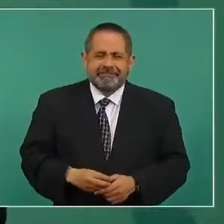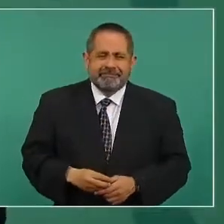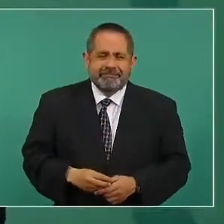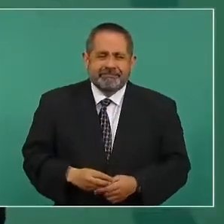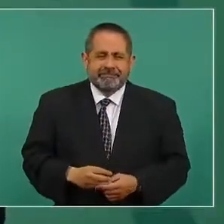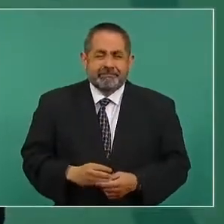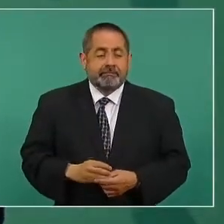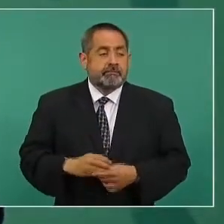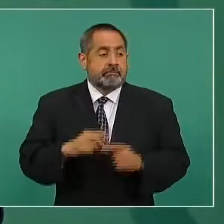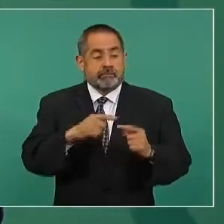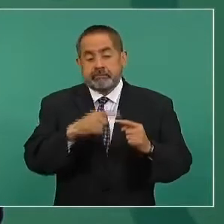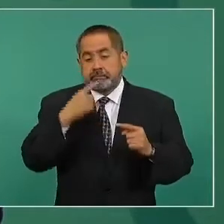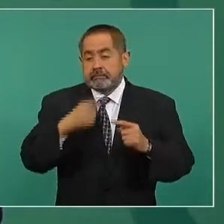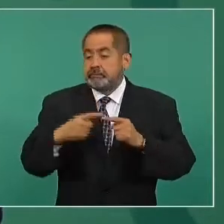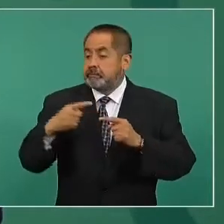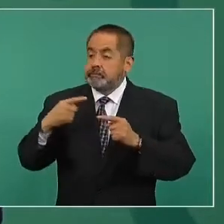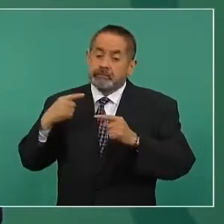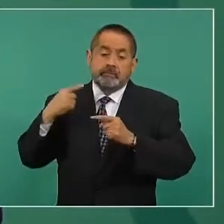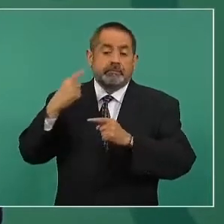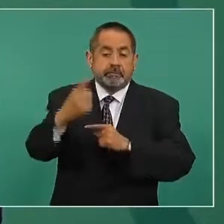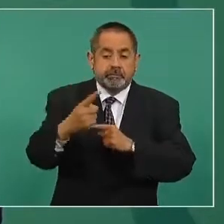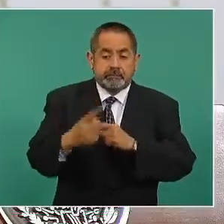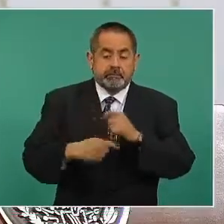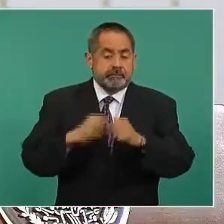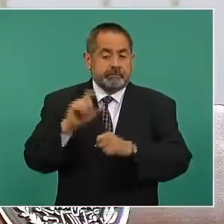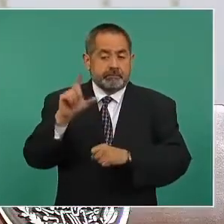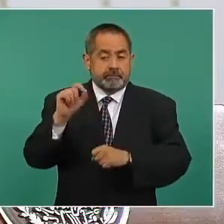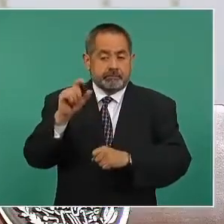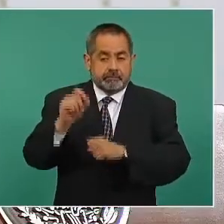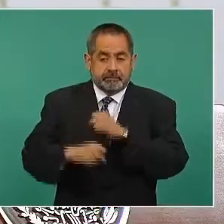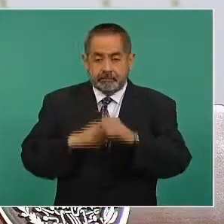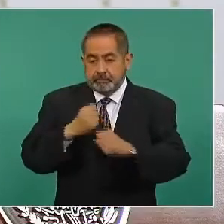y a los 20 años